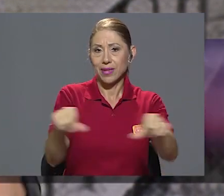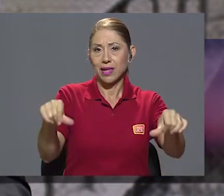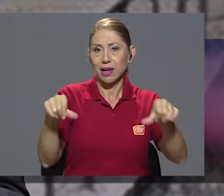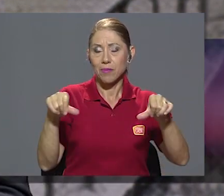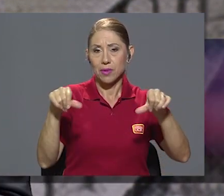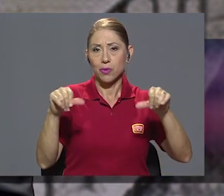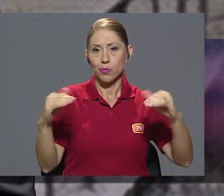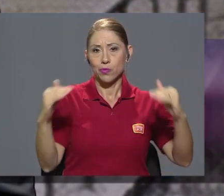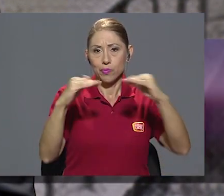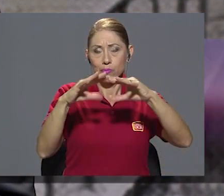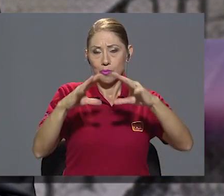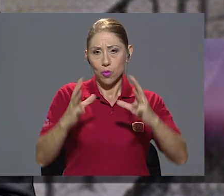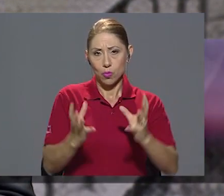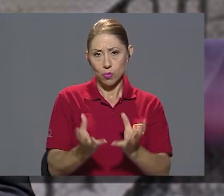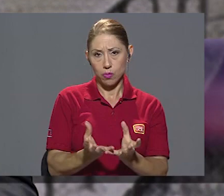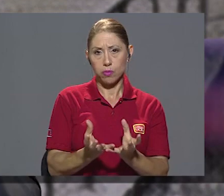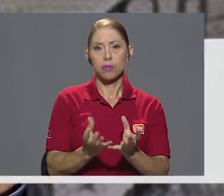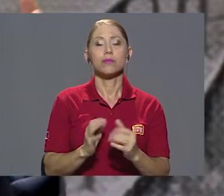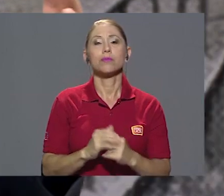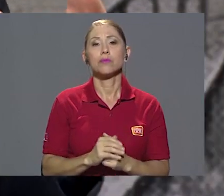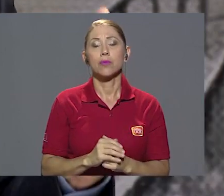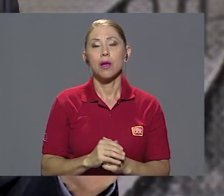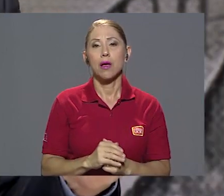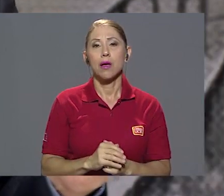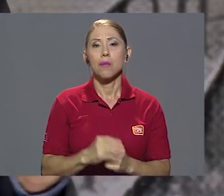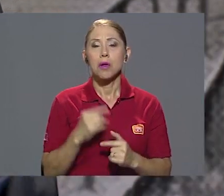en el ámbito mundial, por ir